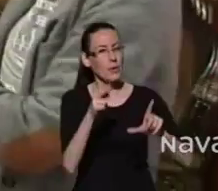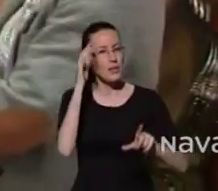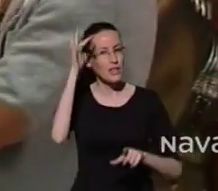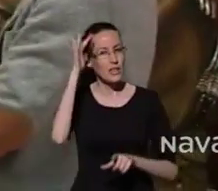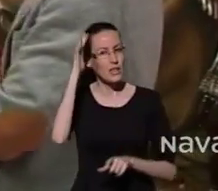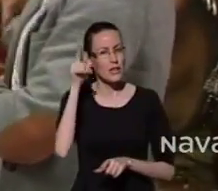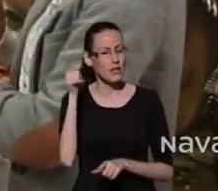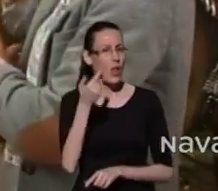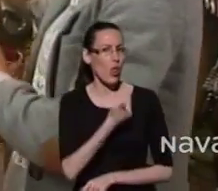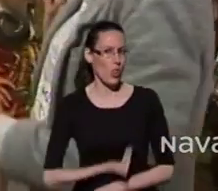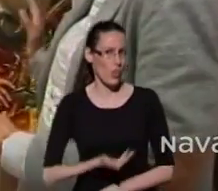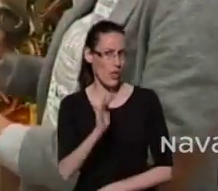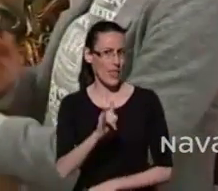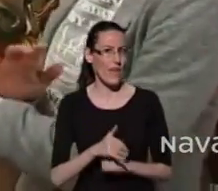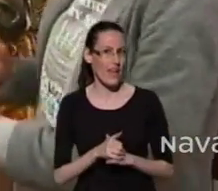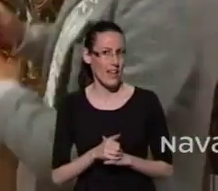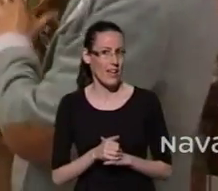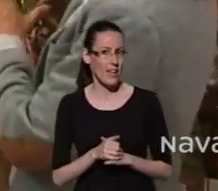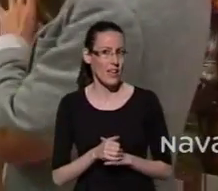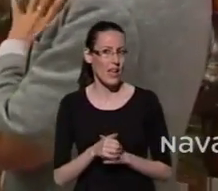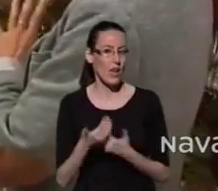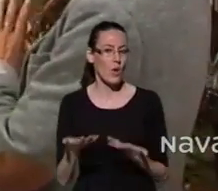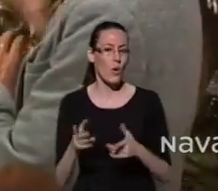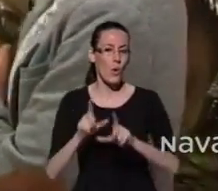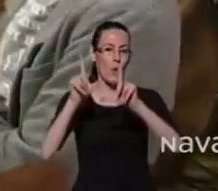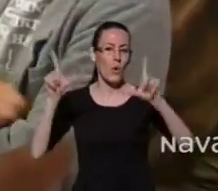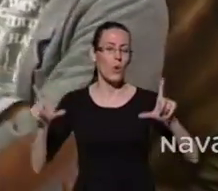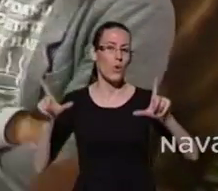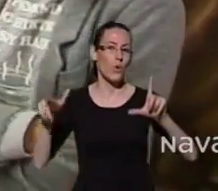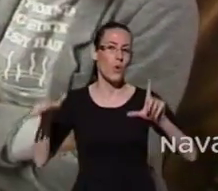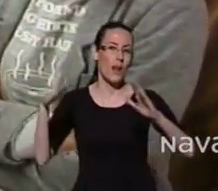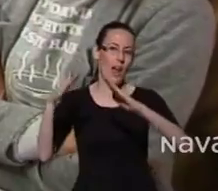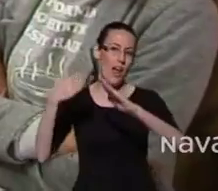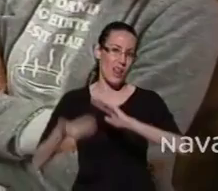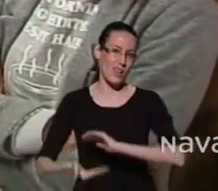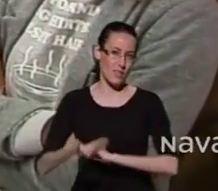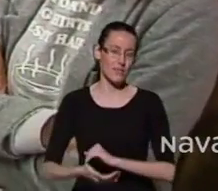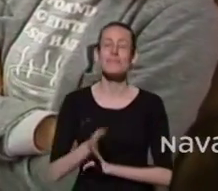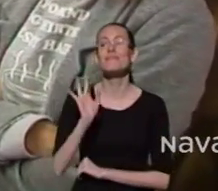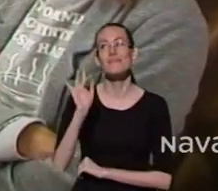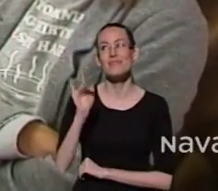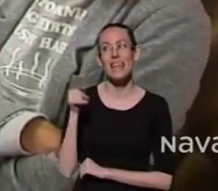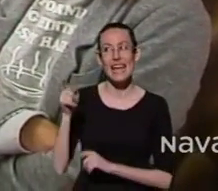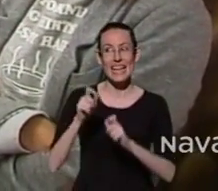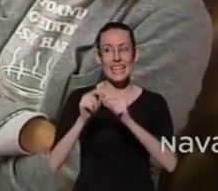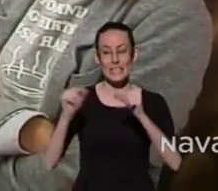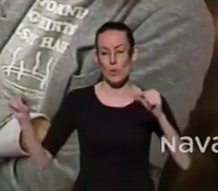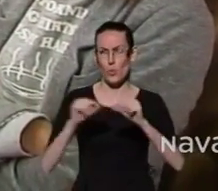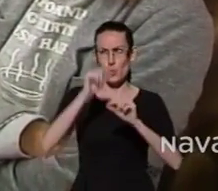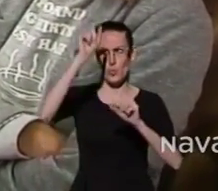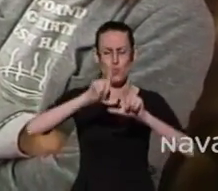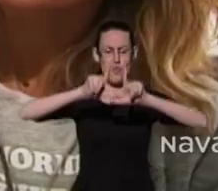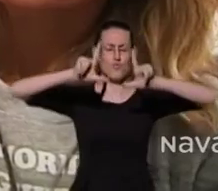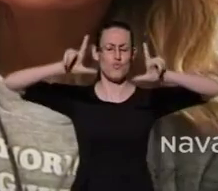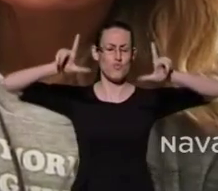un propietario que lo está esperando para un lugar importante de su casa. Sí, además este tamaño lo elegimos